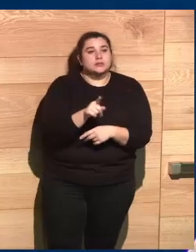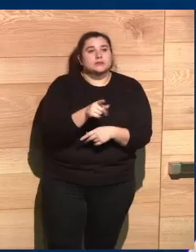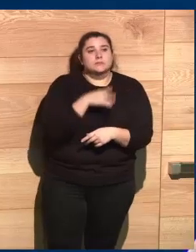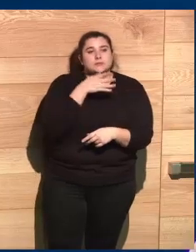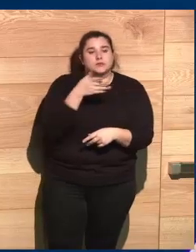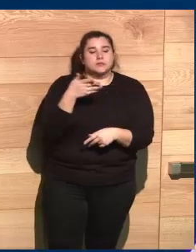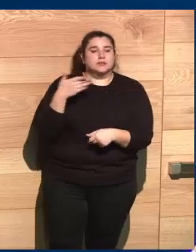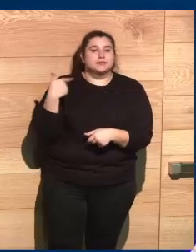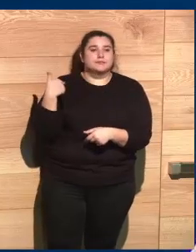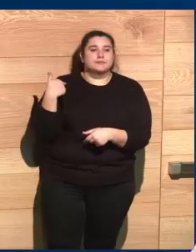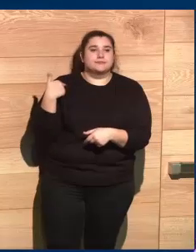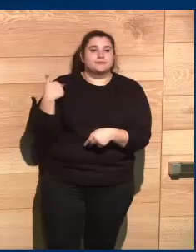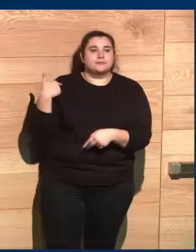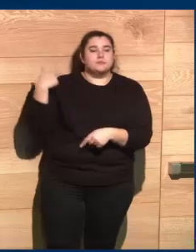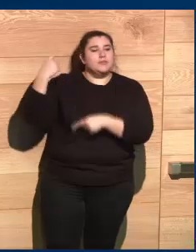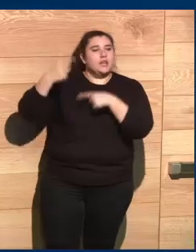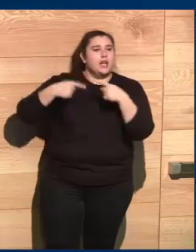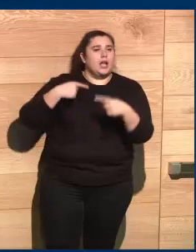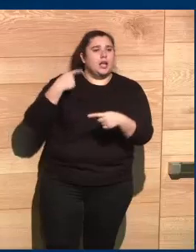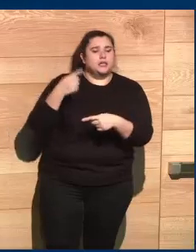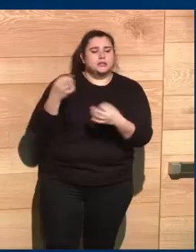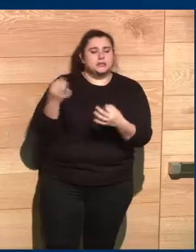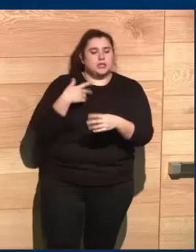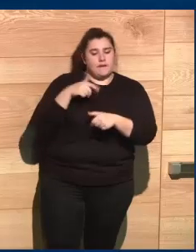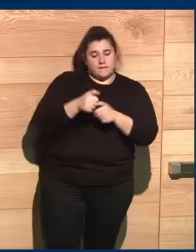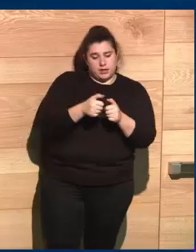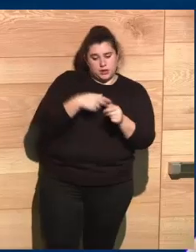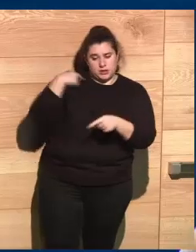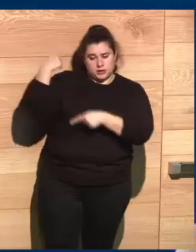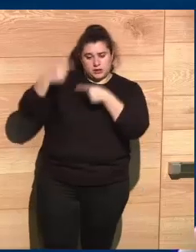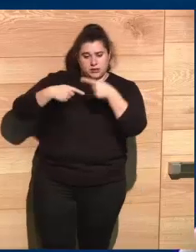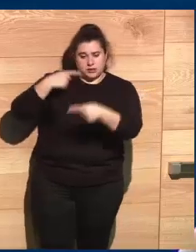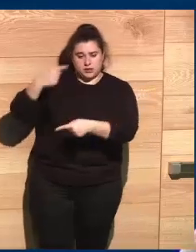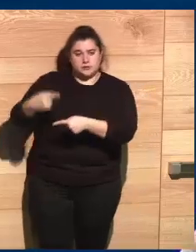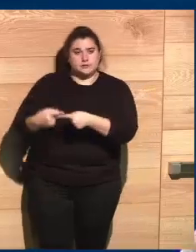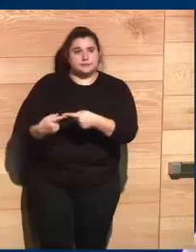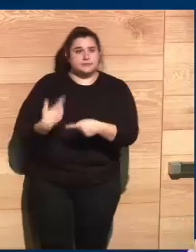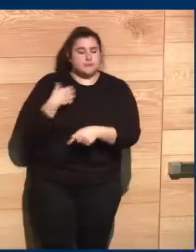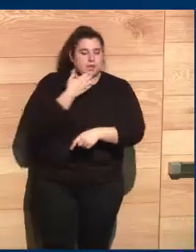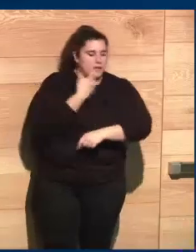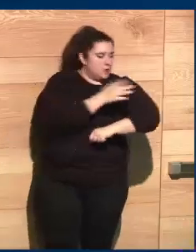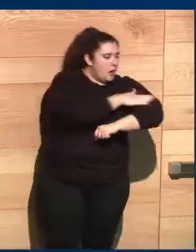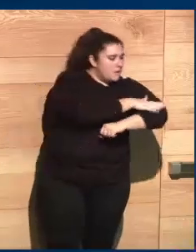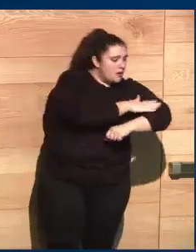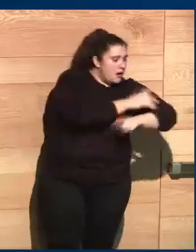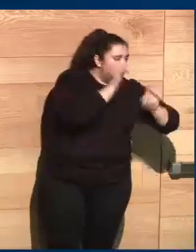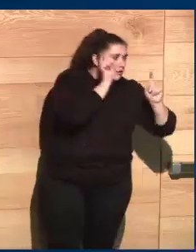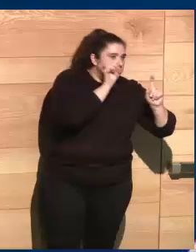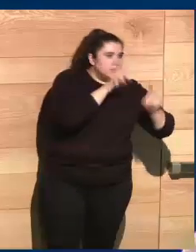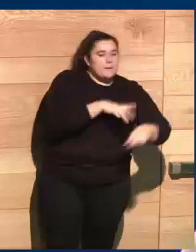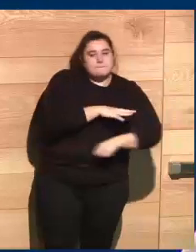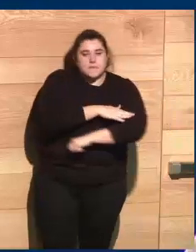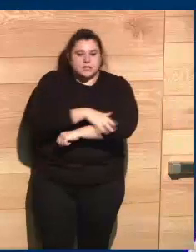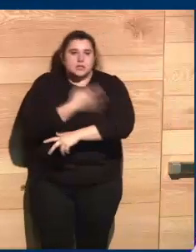tradicionalmente la evaluación de los videojuegos en China la llevaban era el Ministerio de Educación y el Ministerio de